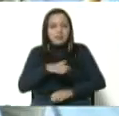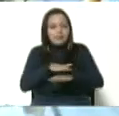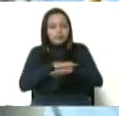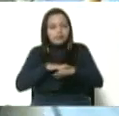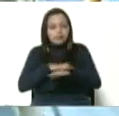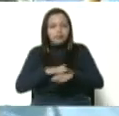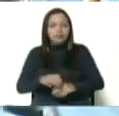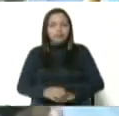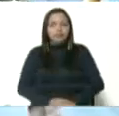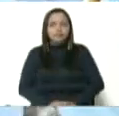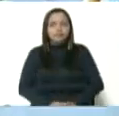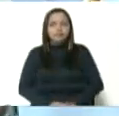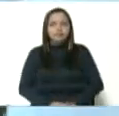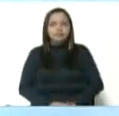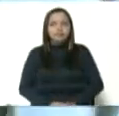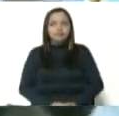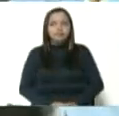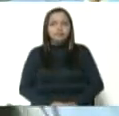presidente.